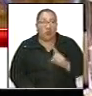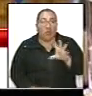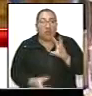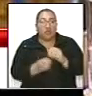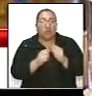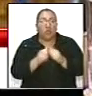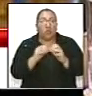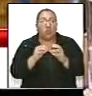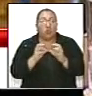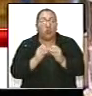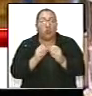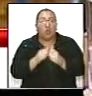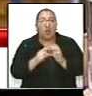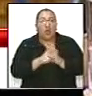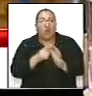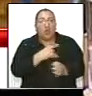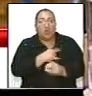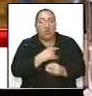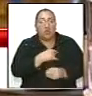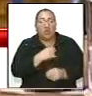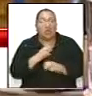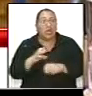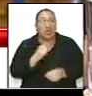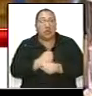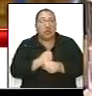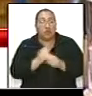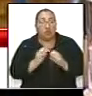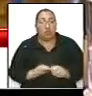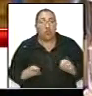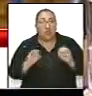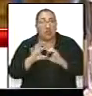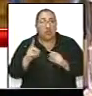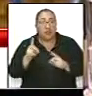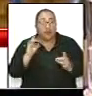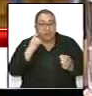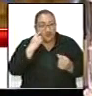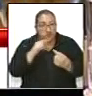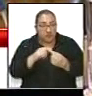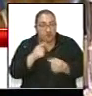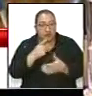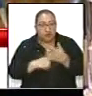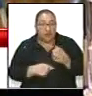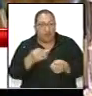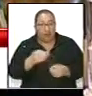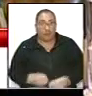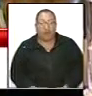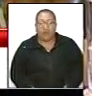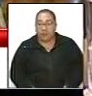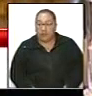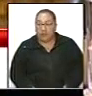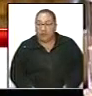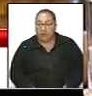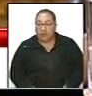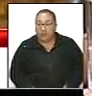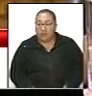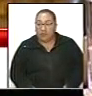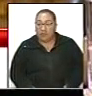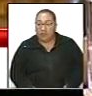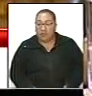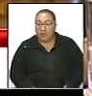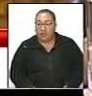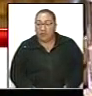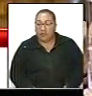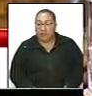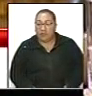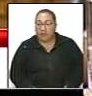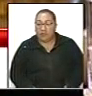SUNEDU haga un trabajo importante de tratar de hacerles esas observaciones para que efectivamente se adecúen. Hay